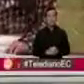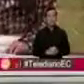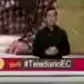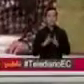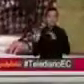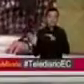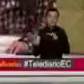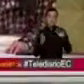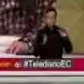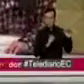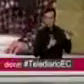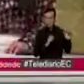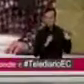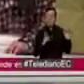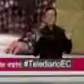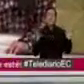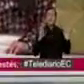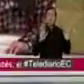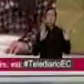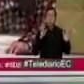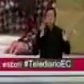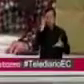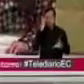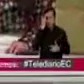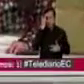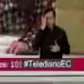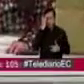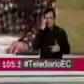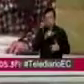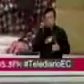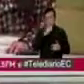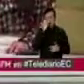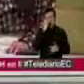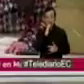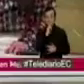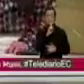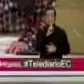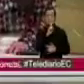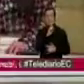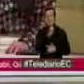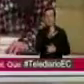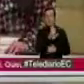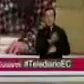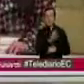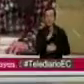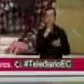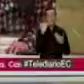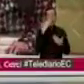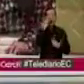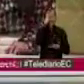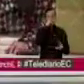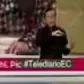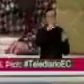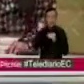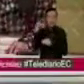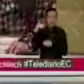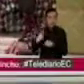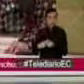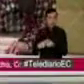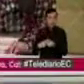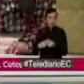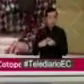En otro tema, debido a inestabilidad en su salud, se suspendió el traslado de Daniel Salcedo Bonilla desde el Hospital Guayaquil en el Puerto Principal, pese